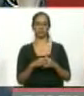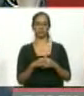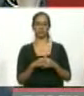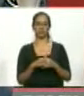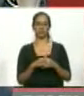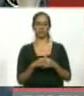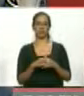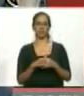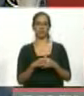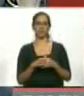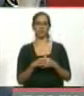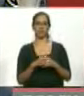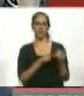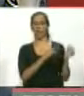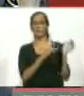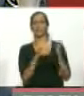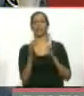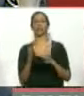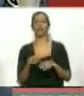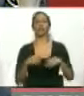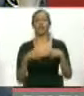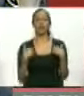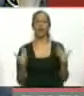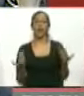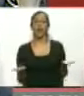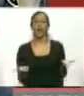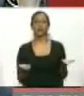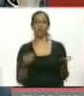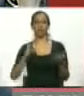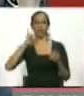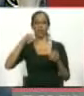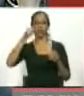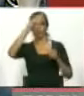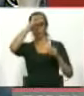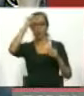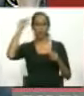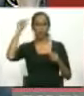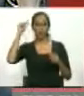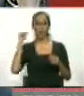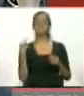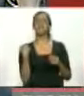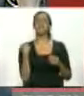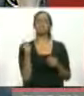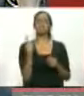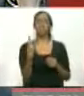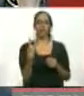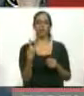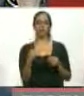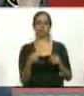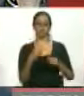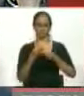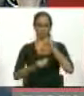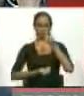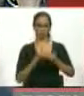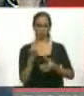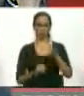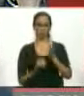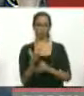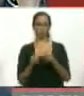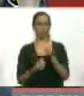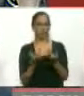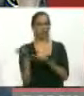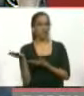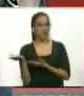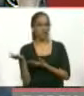de los migrantes cuando es el señor julio borges el principal creador de cosas como estas